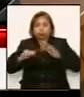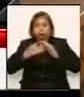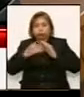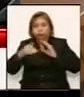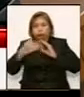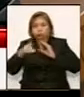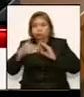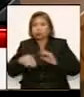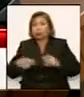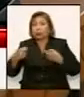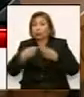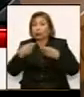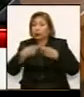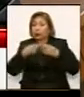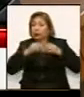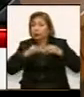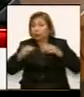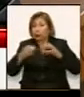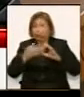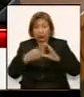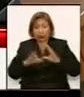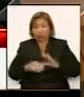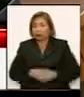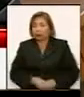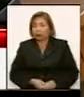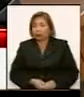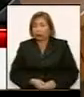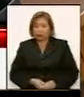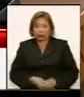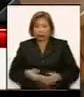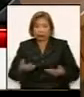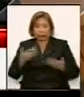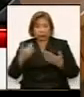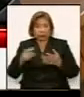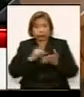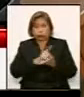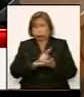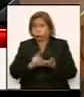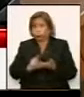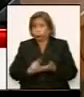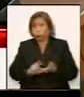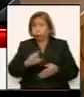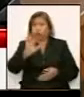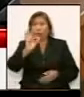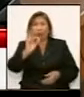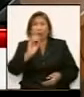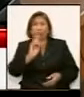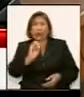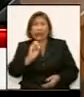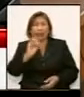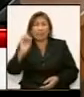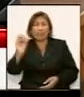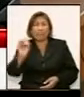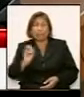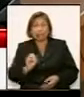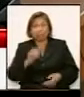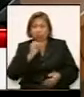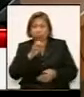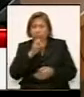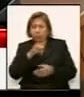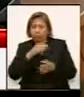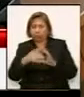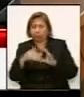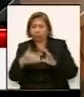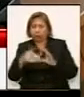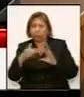a las redes sociales cómo van a ver en el informe del resumen ejecutivo 90% de las agresiones sean dados por